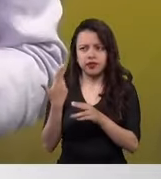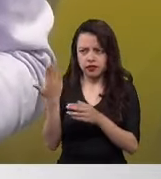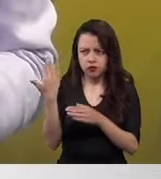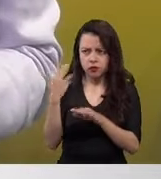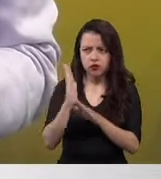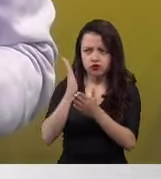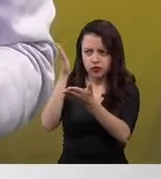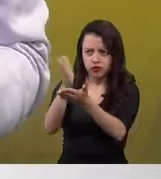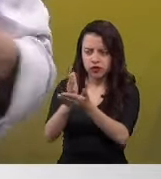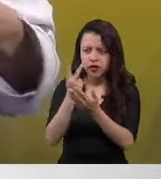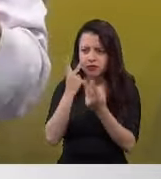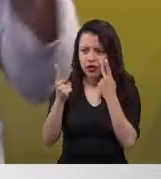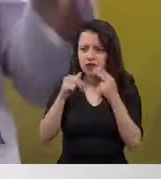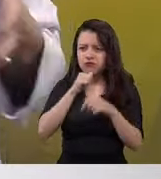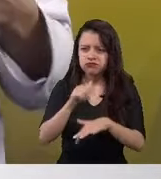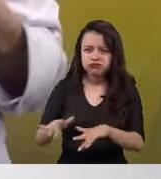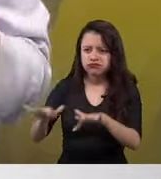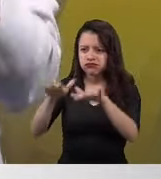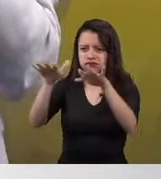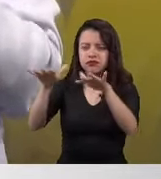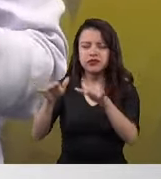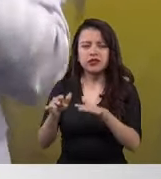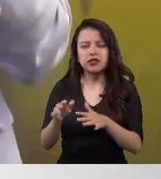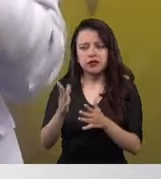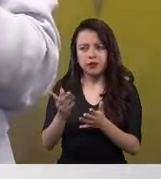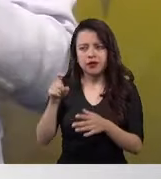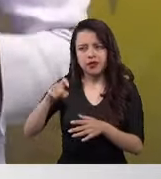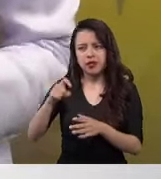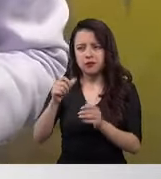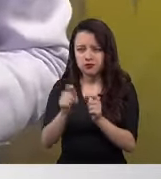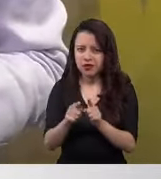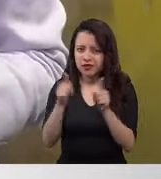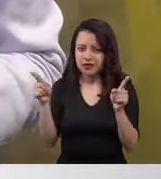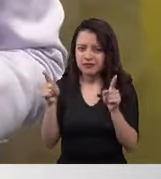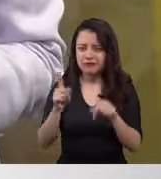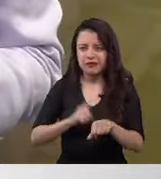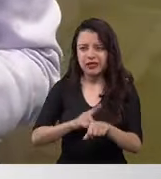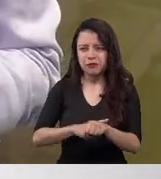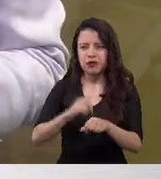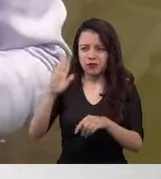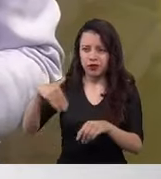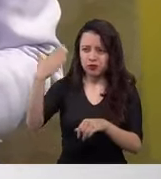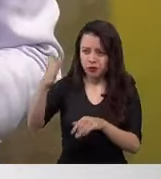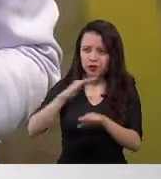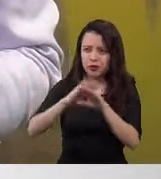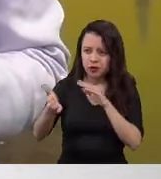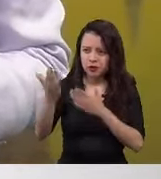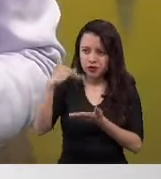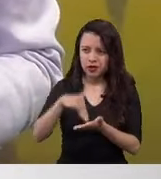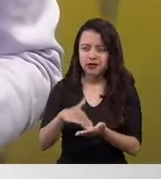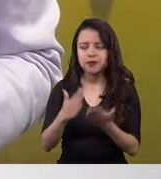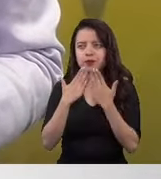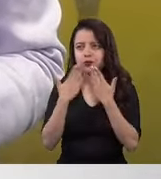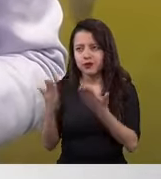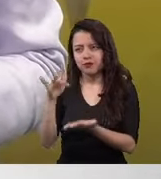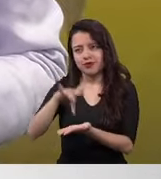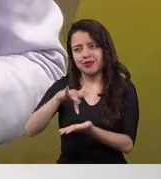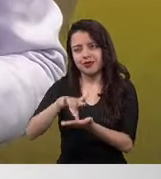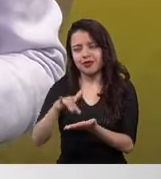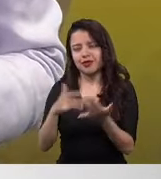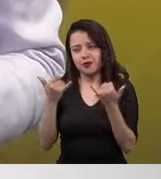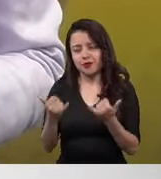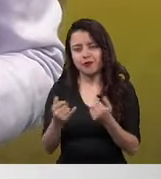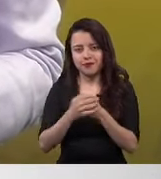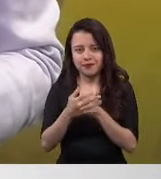esas inundaciones, pero necesitamos más tiempo para que nos detalle cuáles van a ser los pasos a seguir para atender esta emergencia, así que muchas gracias por estar en W